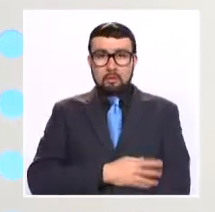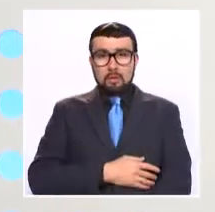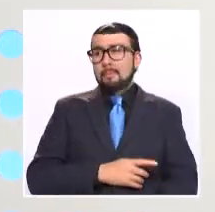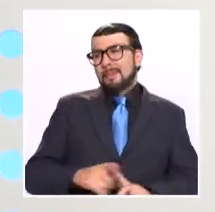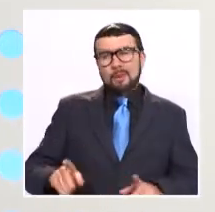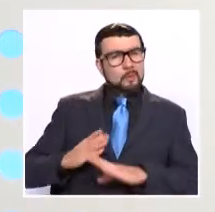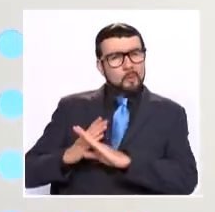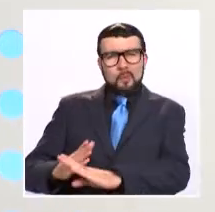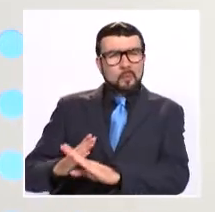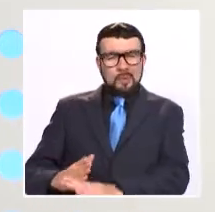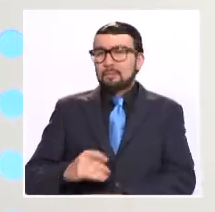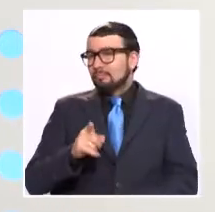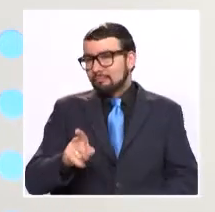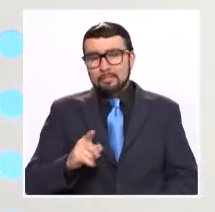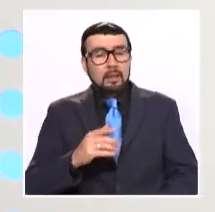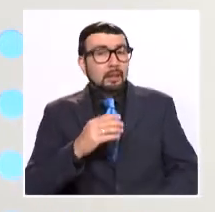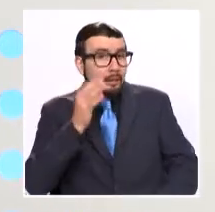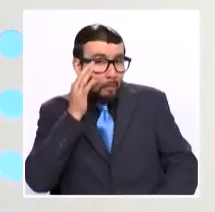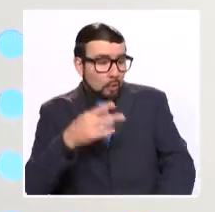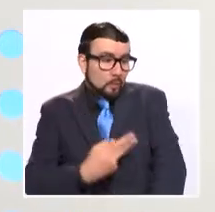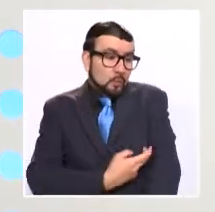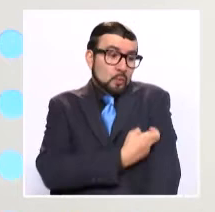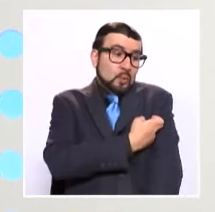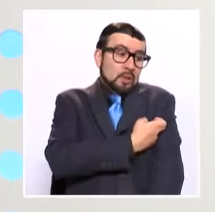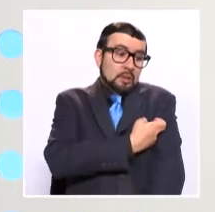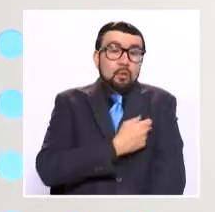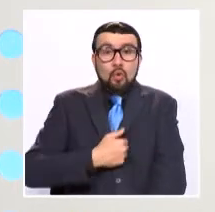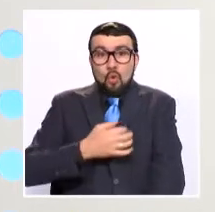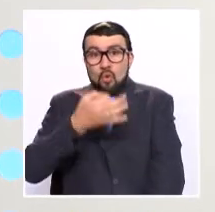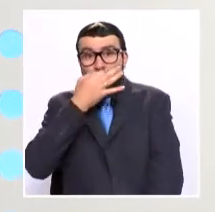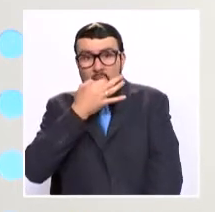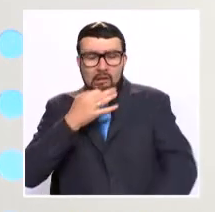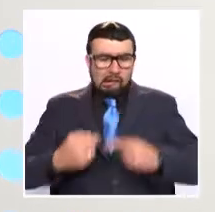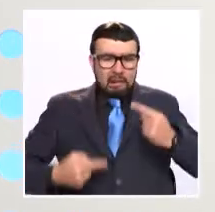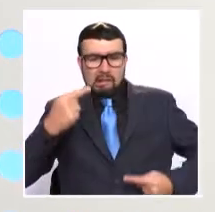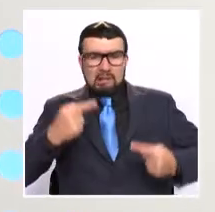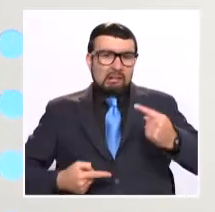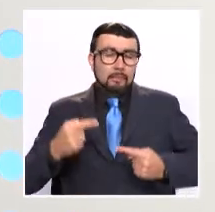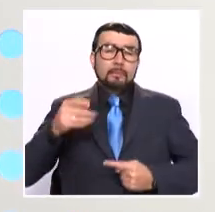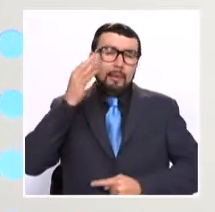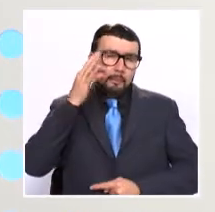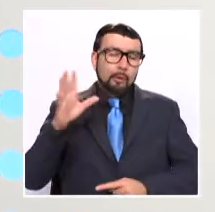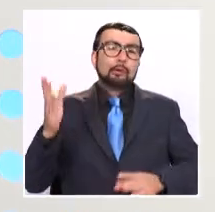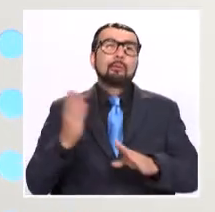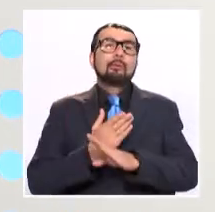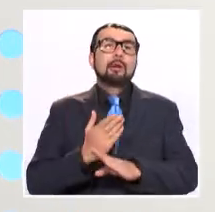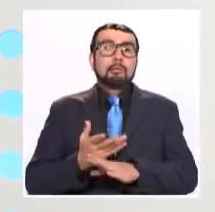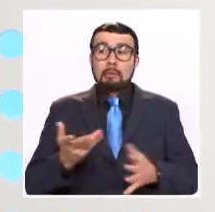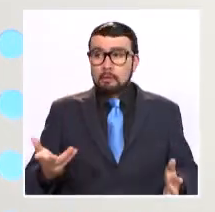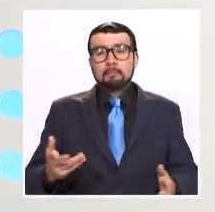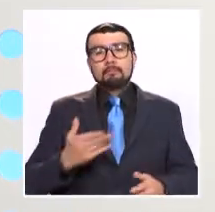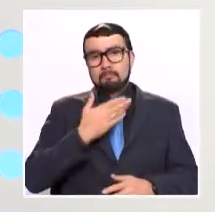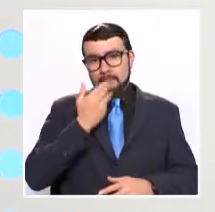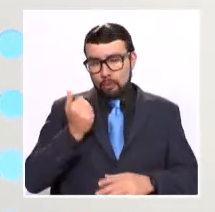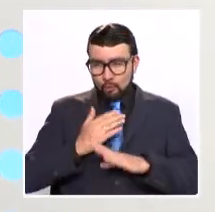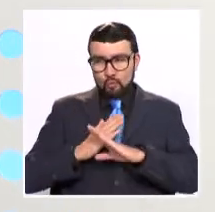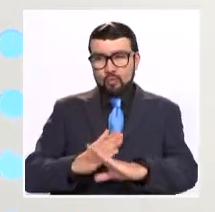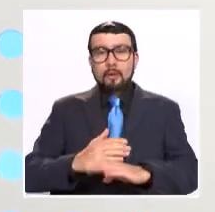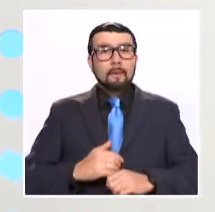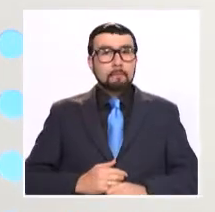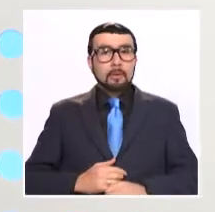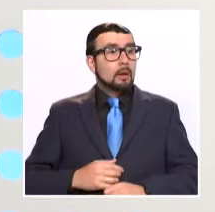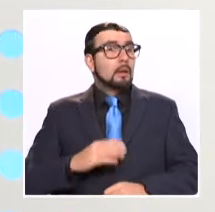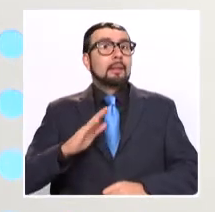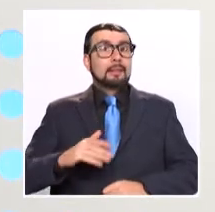que no entre en conflicto ni en competencia con la reacción natural que produce y genera la vacuna. Si posterior a